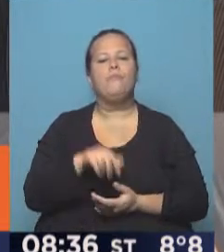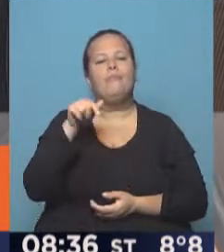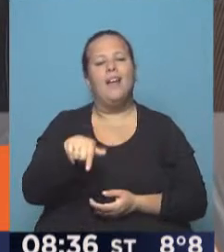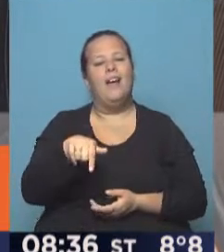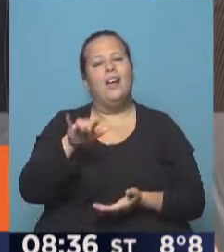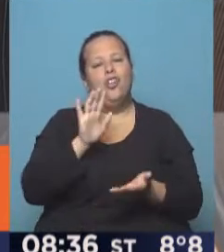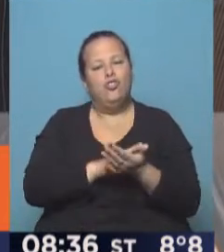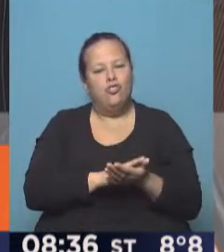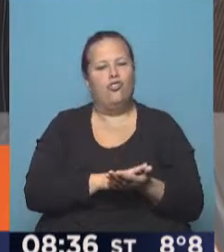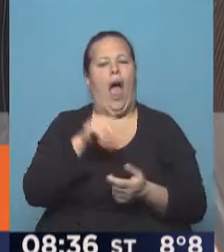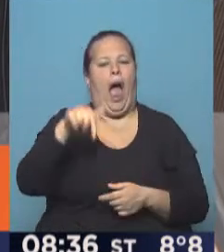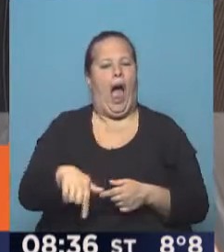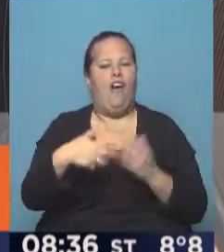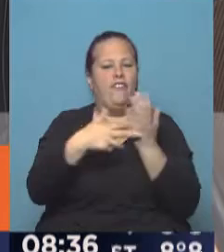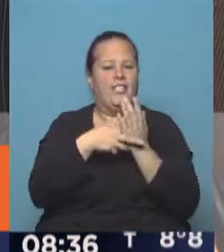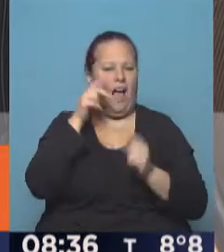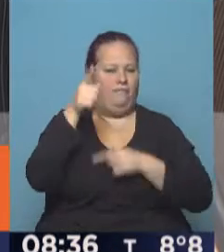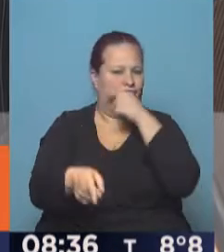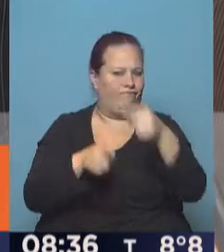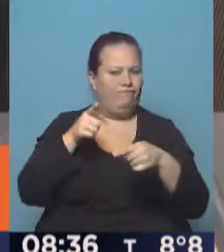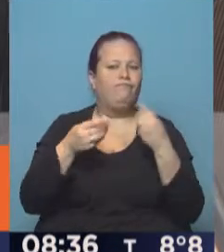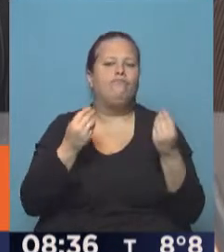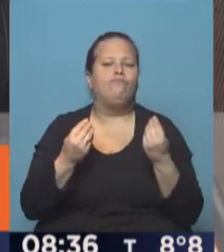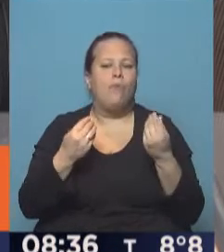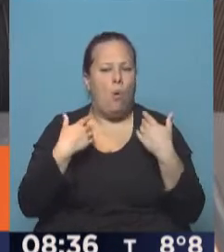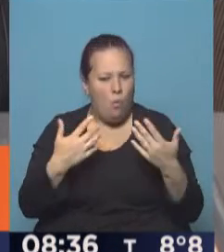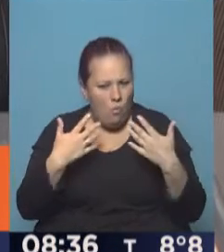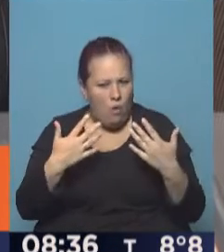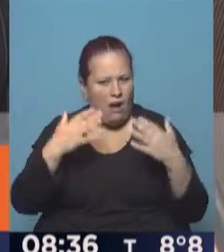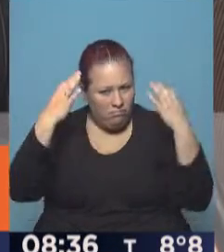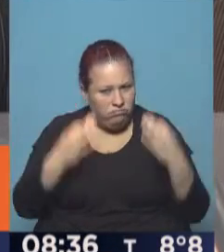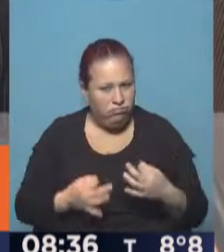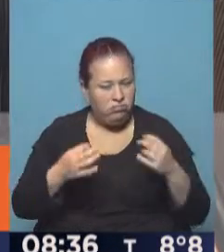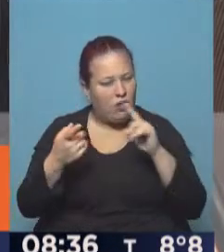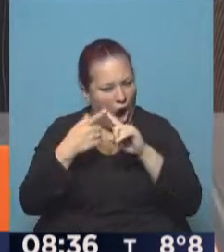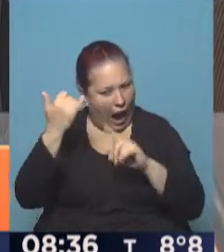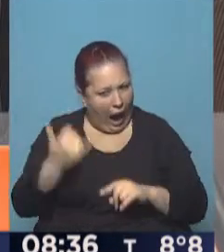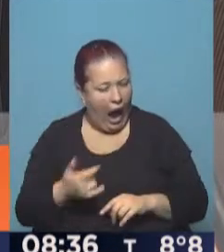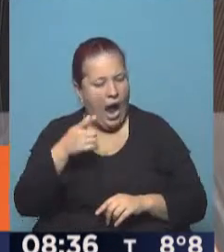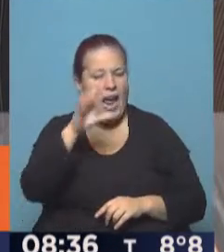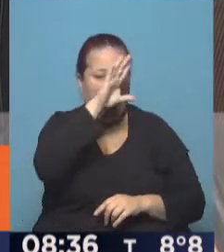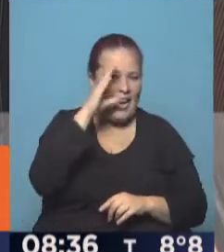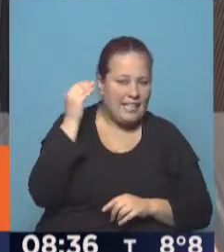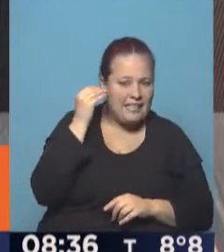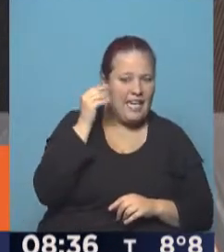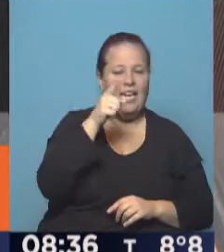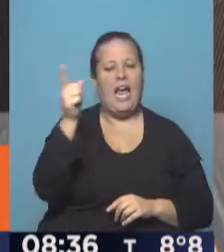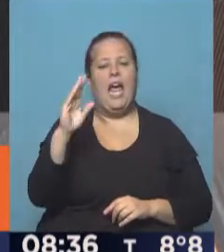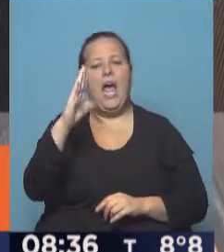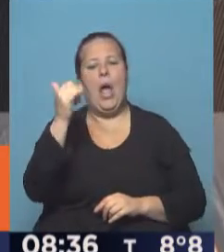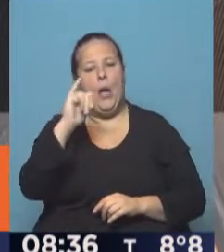que se están señalando los fiscales, ¿qué posibilidades hay de concretar ese vínculo entre Cristina Kirchner